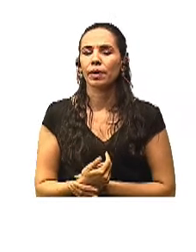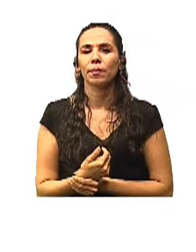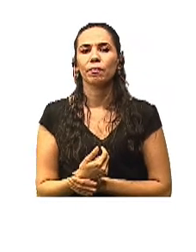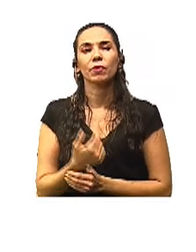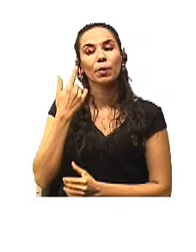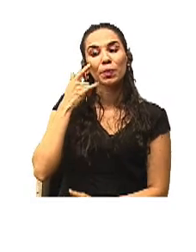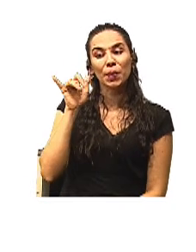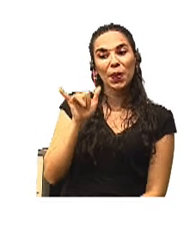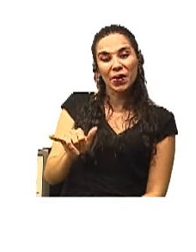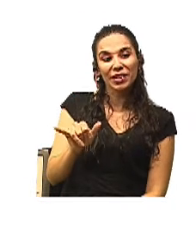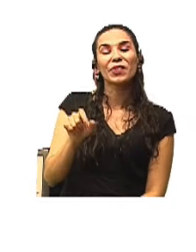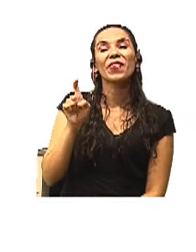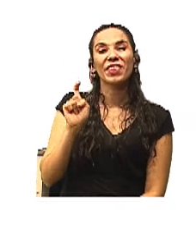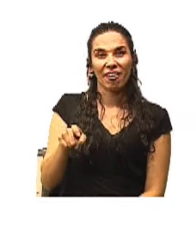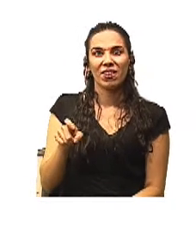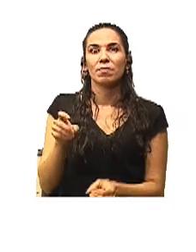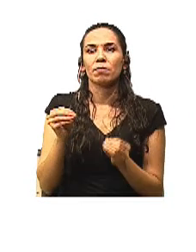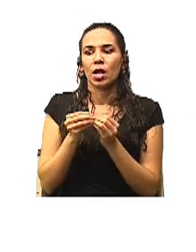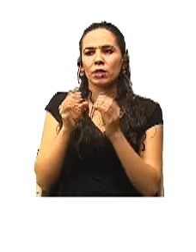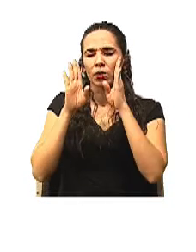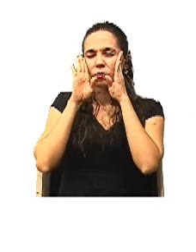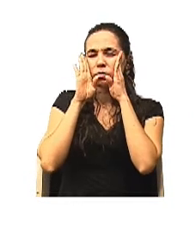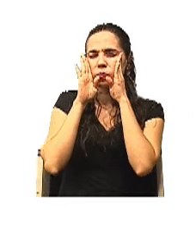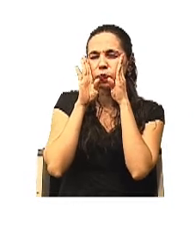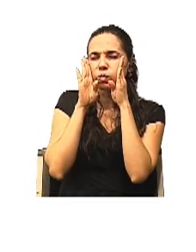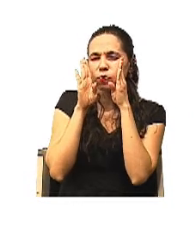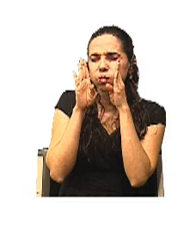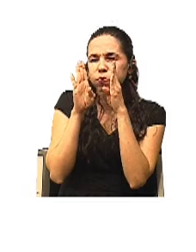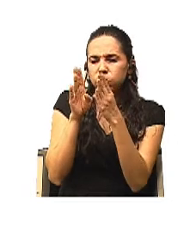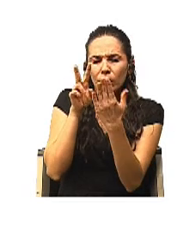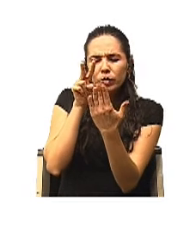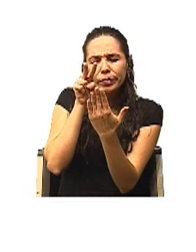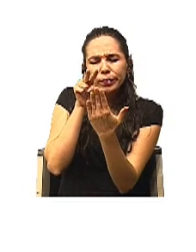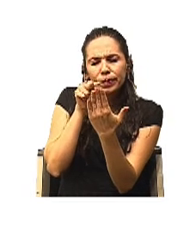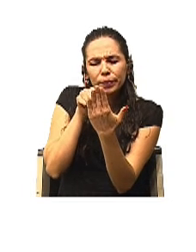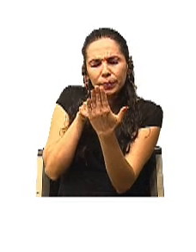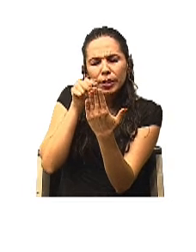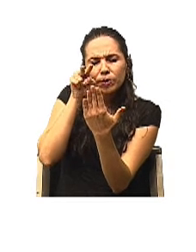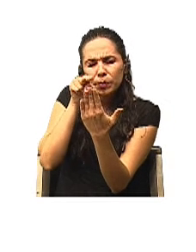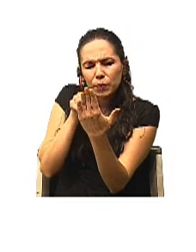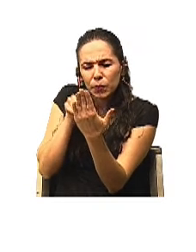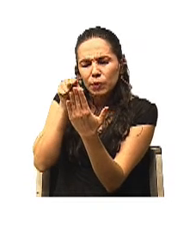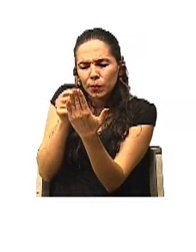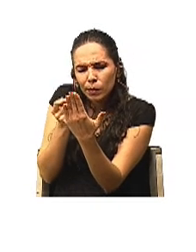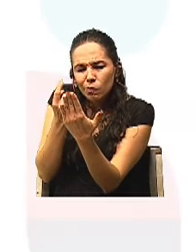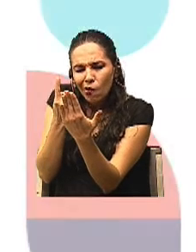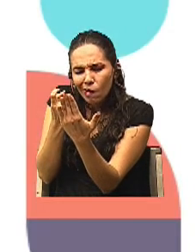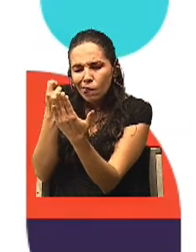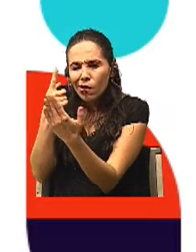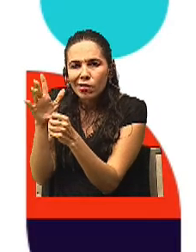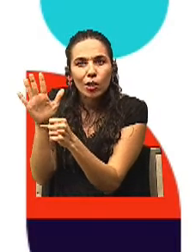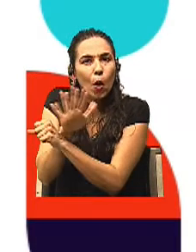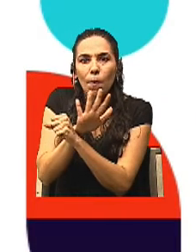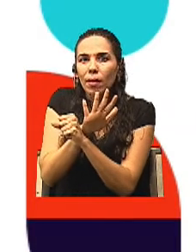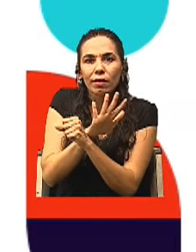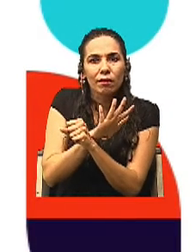eso es que hay que poner bastante atención a la hora de ir leyendo, para poder comprender todo.